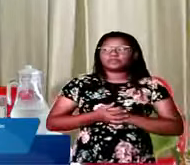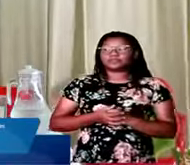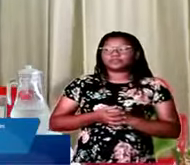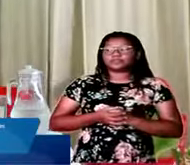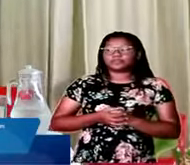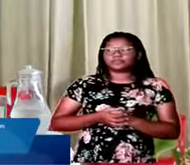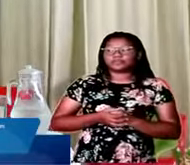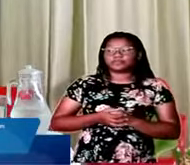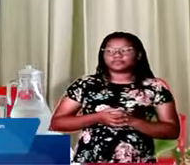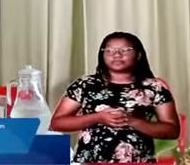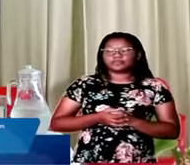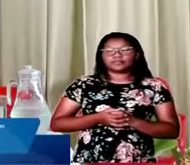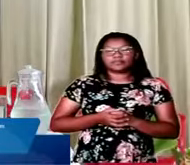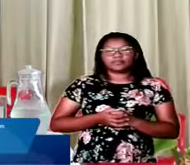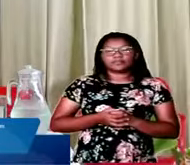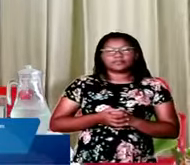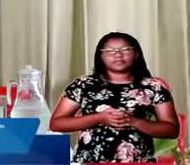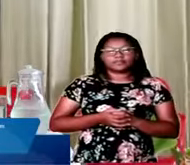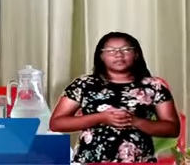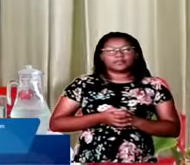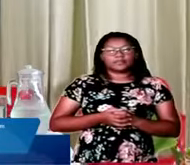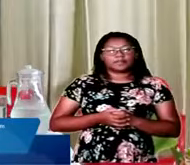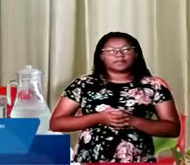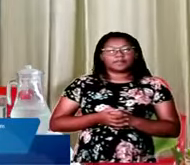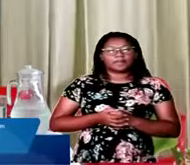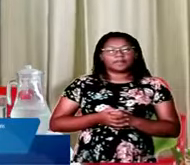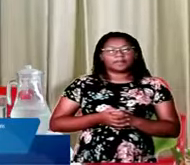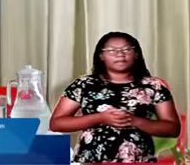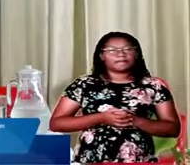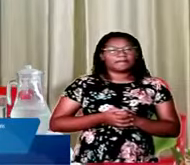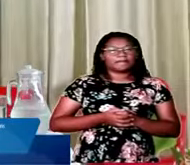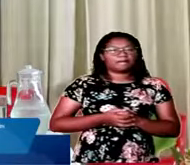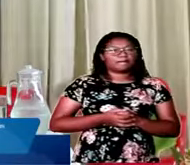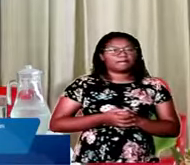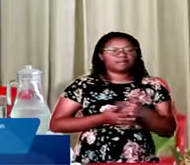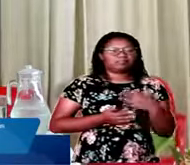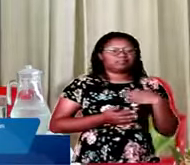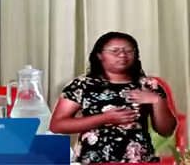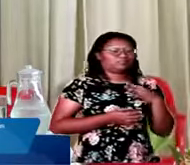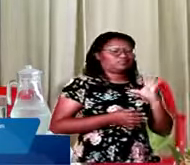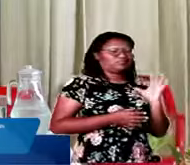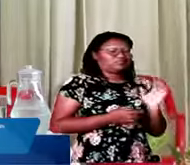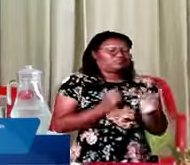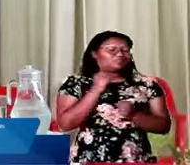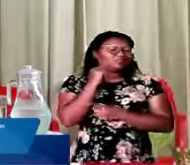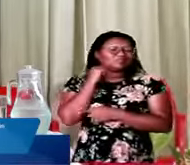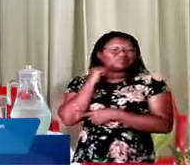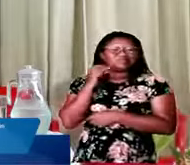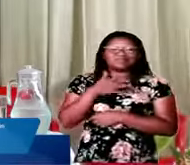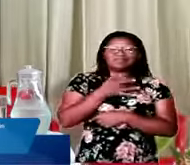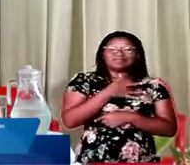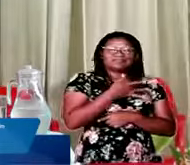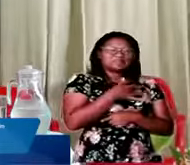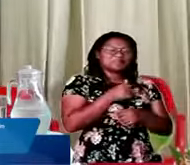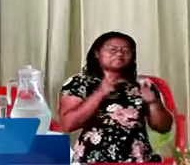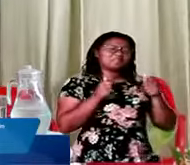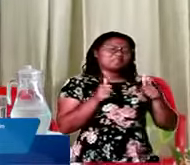Y entonces se creía encopetado. Él decía: me siento